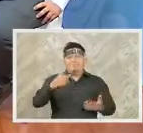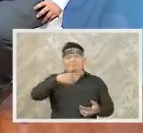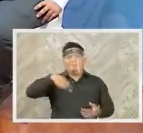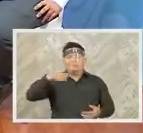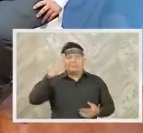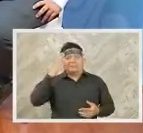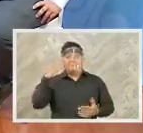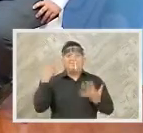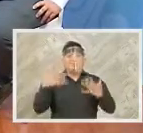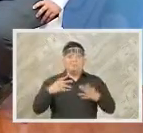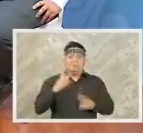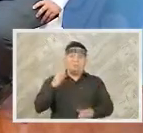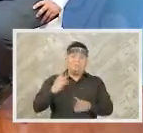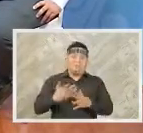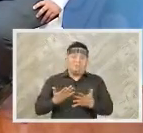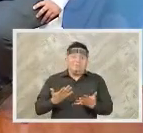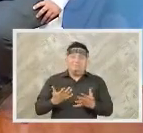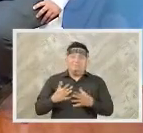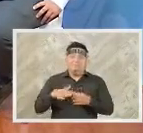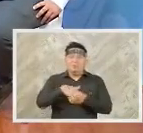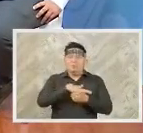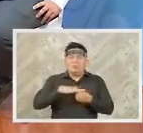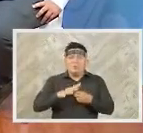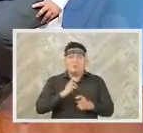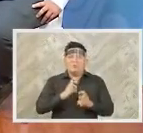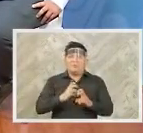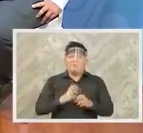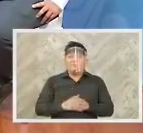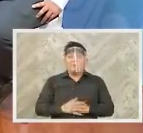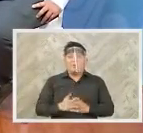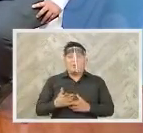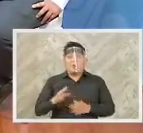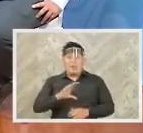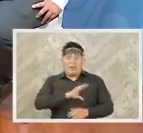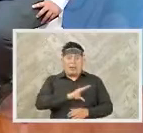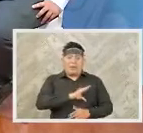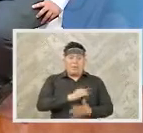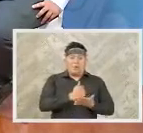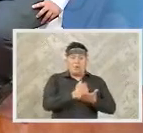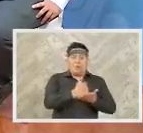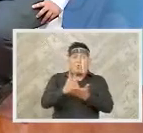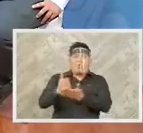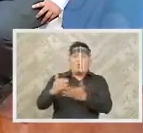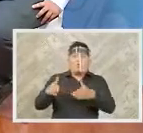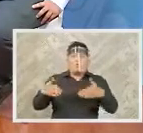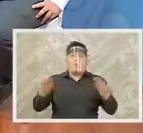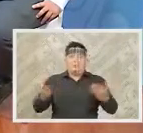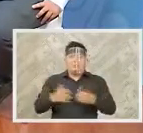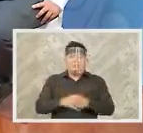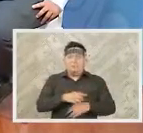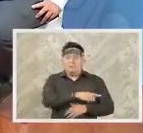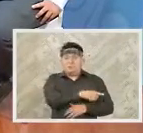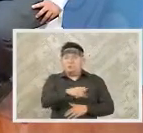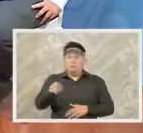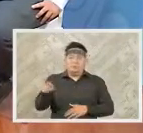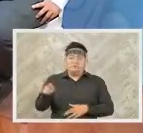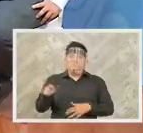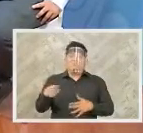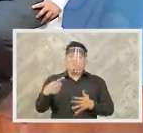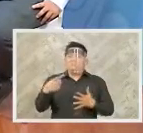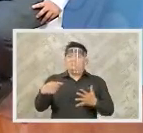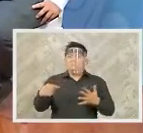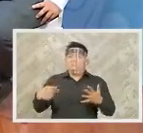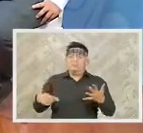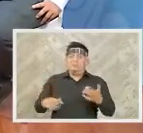medida, cuál fue el apoyo que le dio la administración municipal a ese sector económico tan diverso por parte de